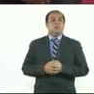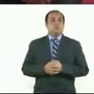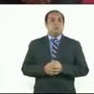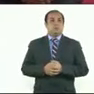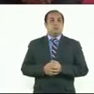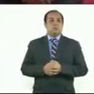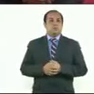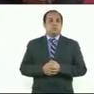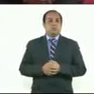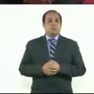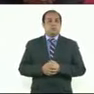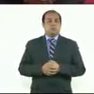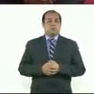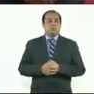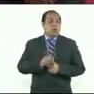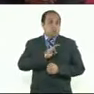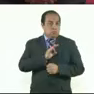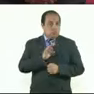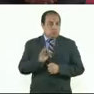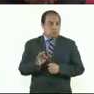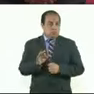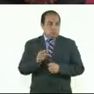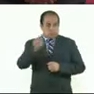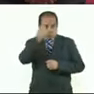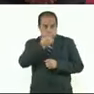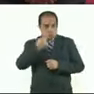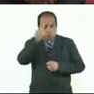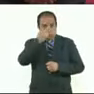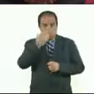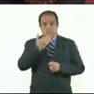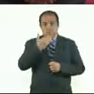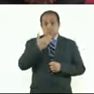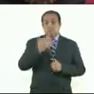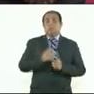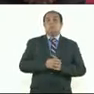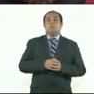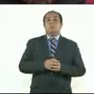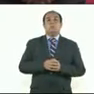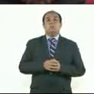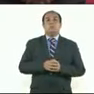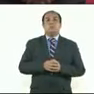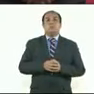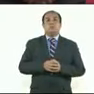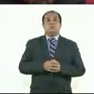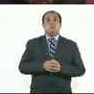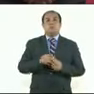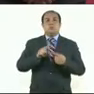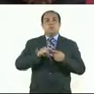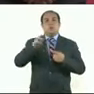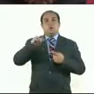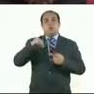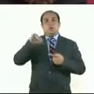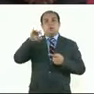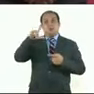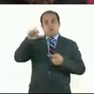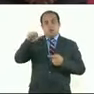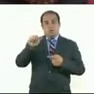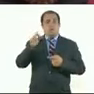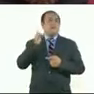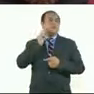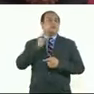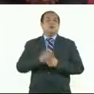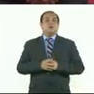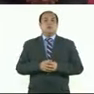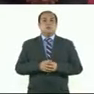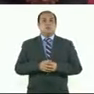para poder terminar, para poder revisar bien tanto la miscelánea fiscal, el código financiero, como